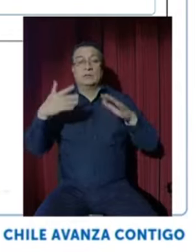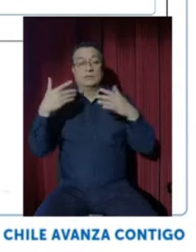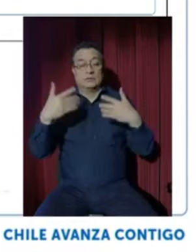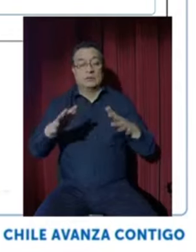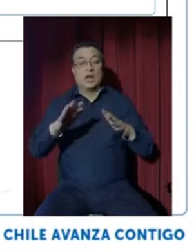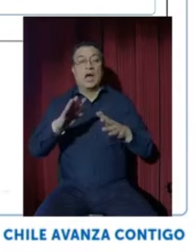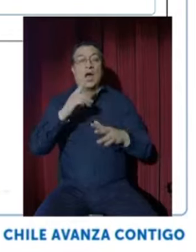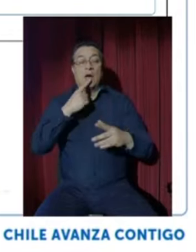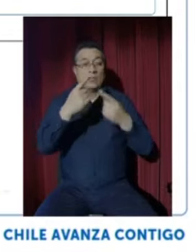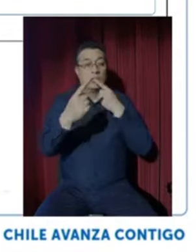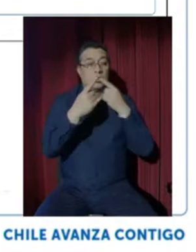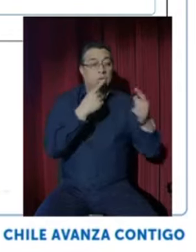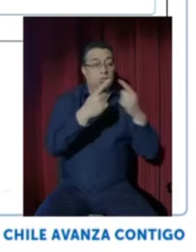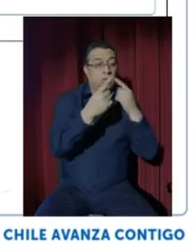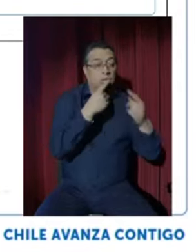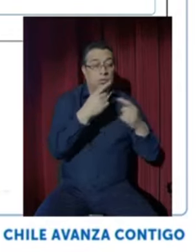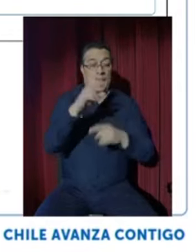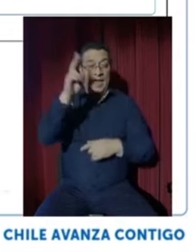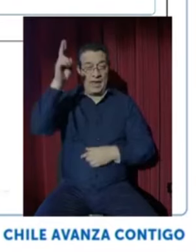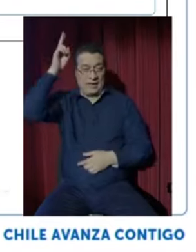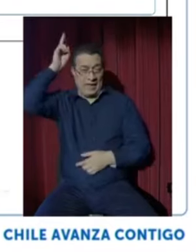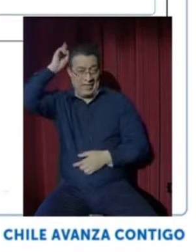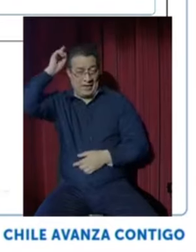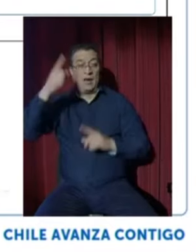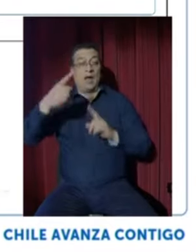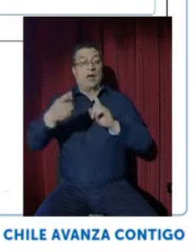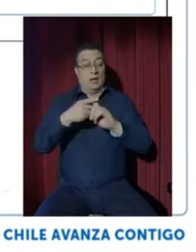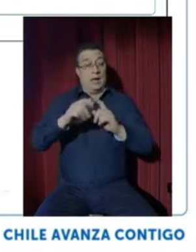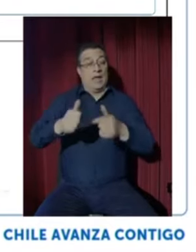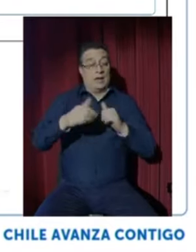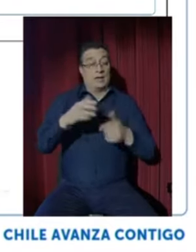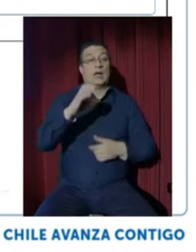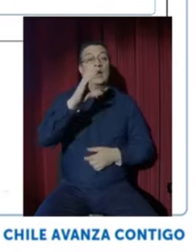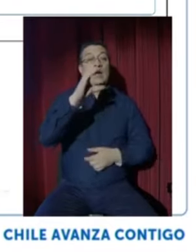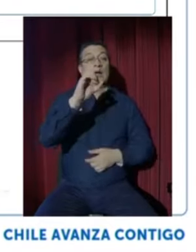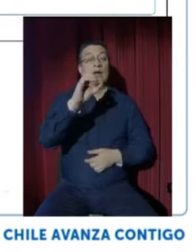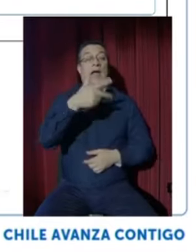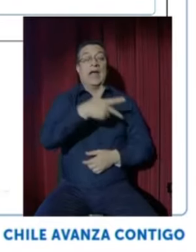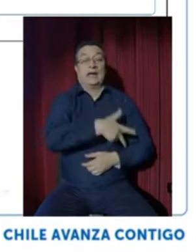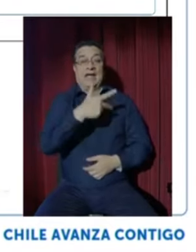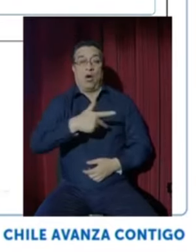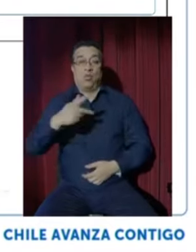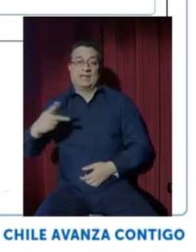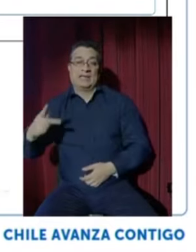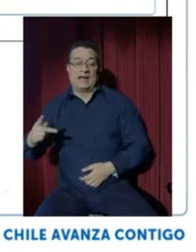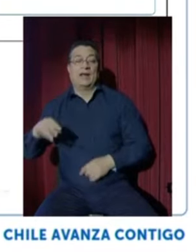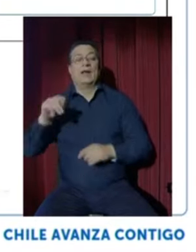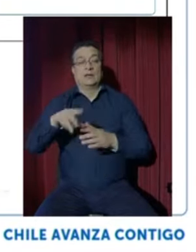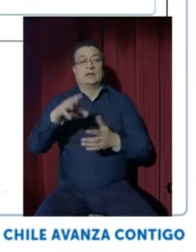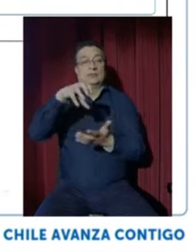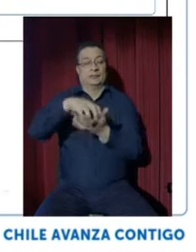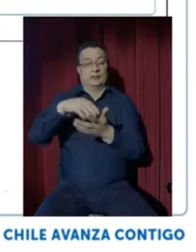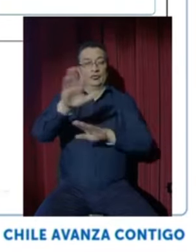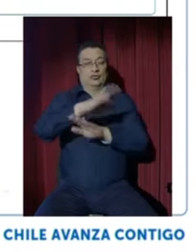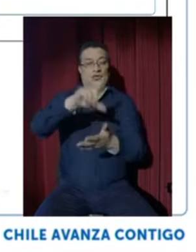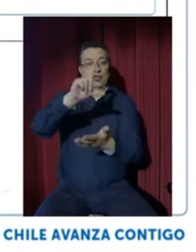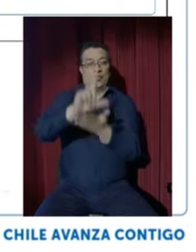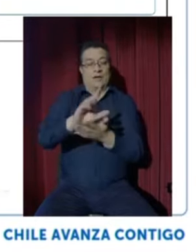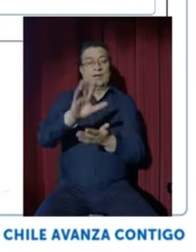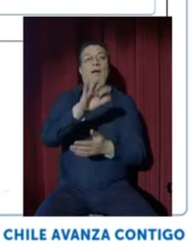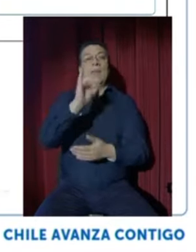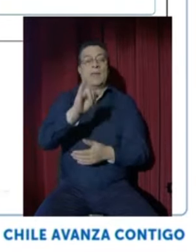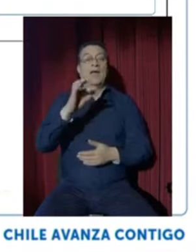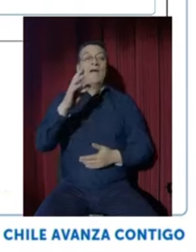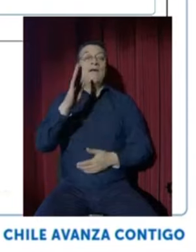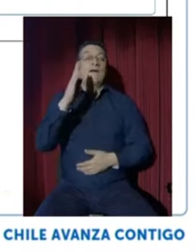las consultas indígenas un tremendo desafío para el parque nacional la reserva nacional ccar y el parque nacional